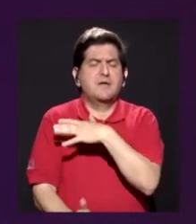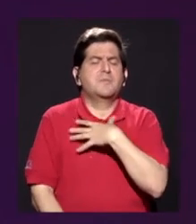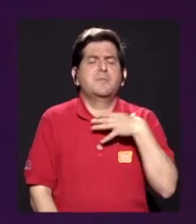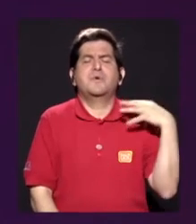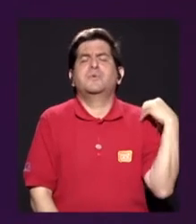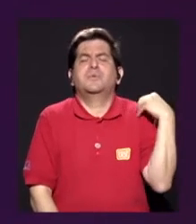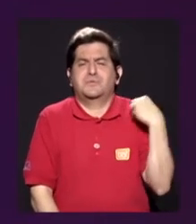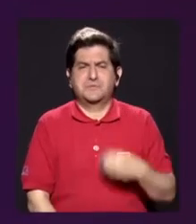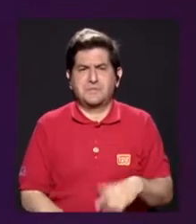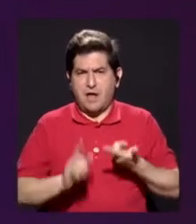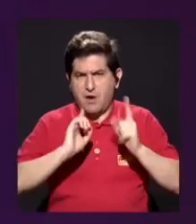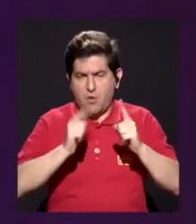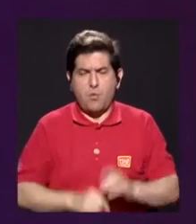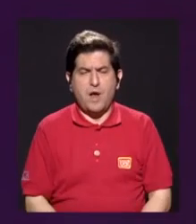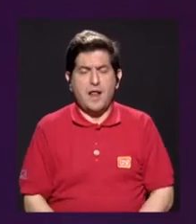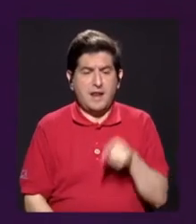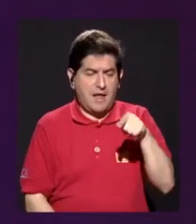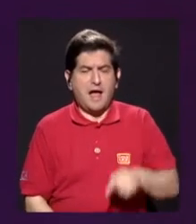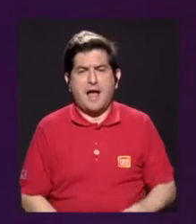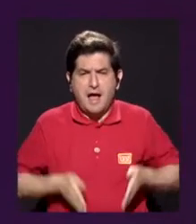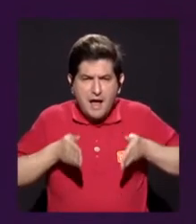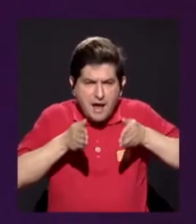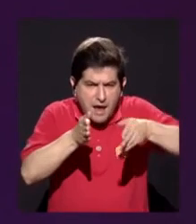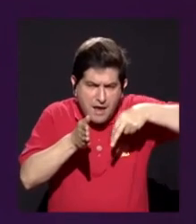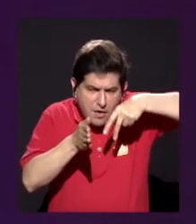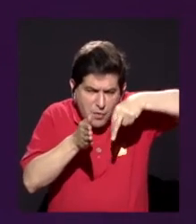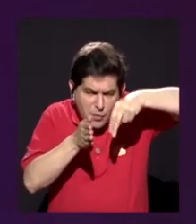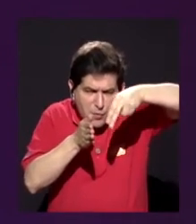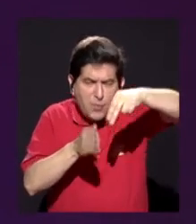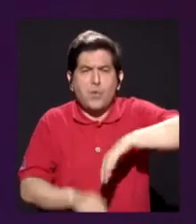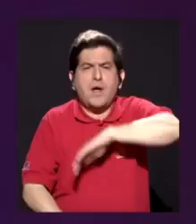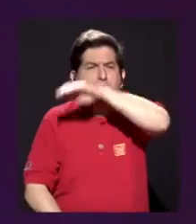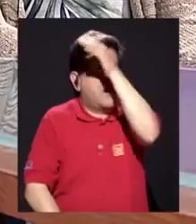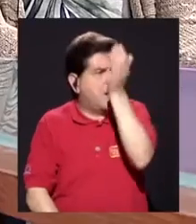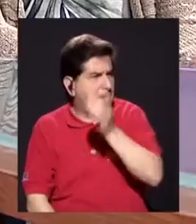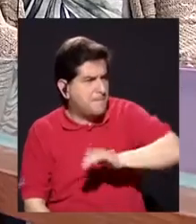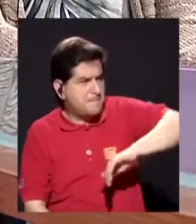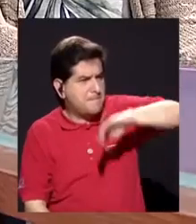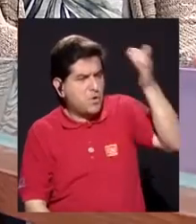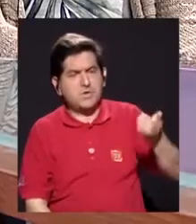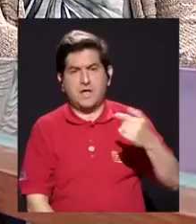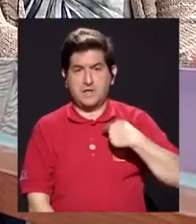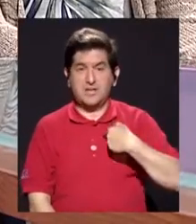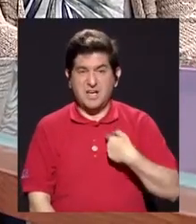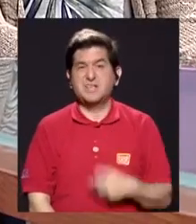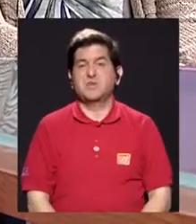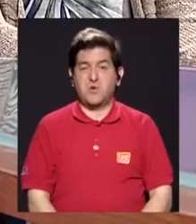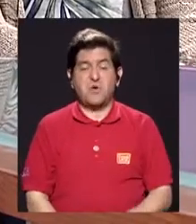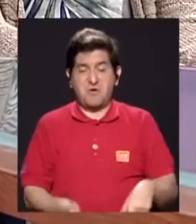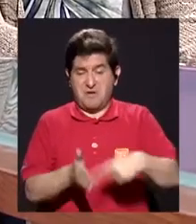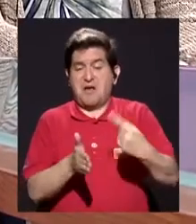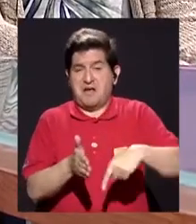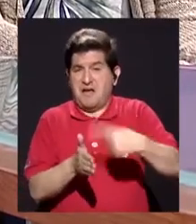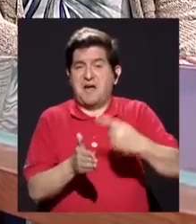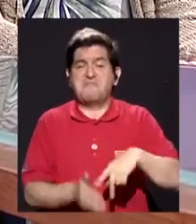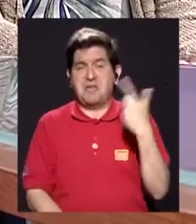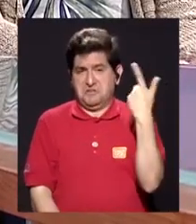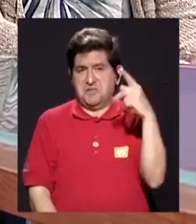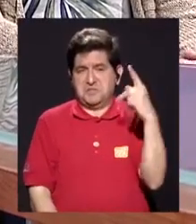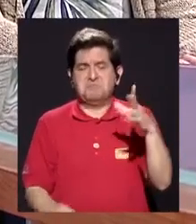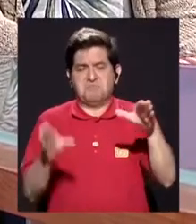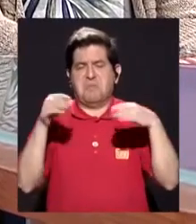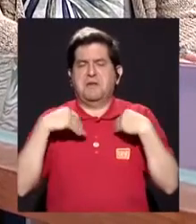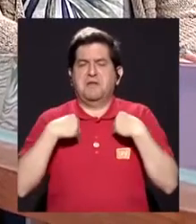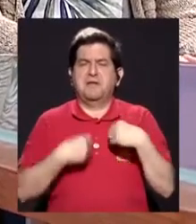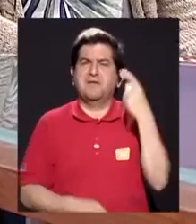hacer es el senderismo. Soy caminante de montaña, soy media arriesgada a veces. Pienso que uno